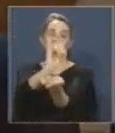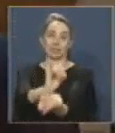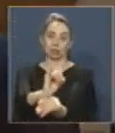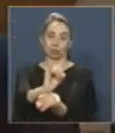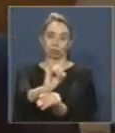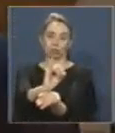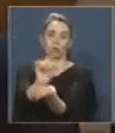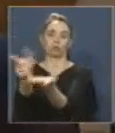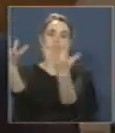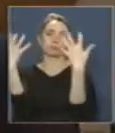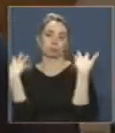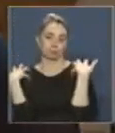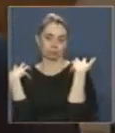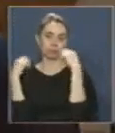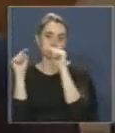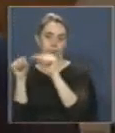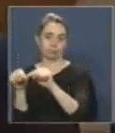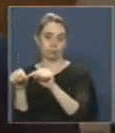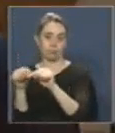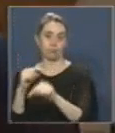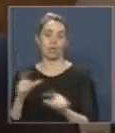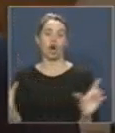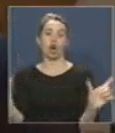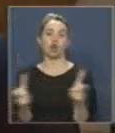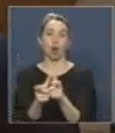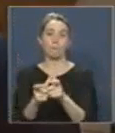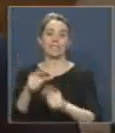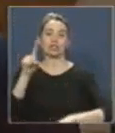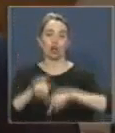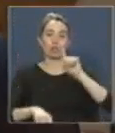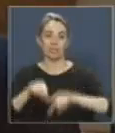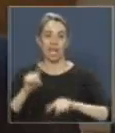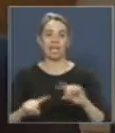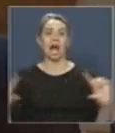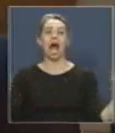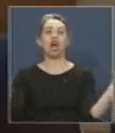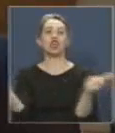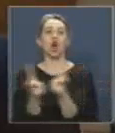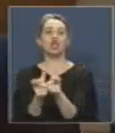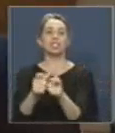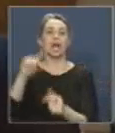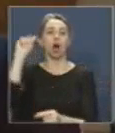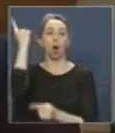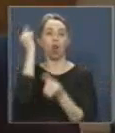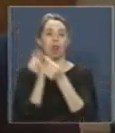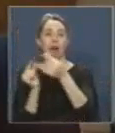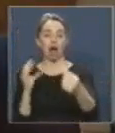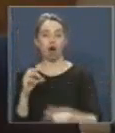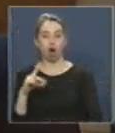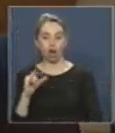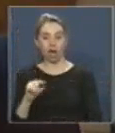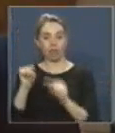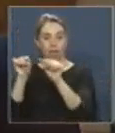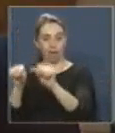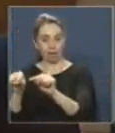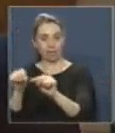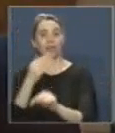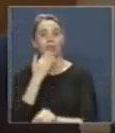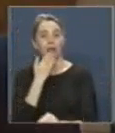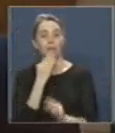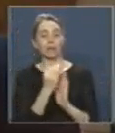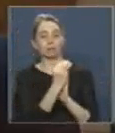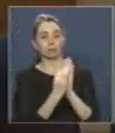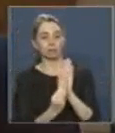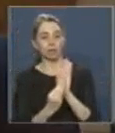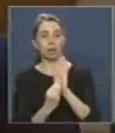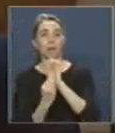que corresponde, que es a través de la Comisión de Tierra y Consejo Nacional de la CONADI, y donde también se debe